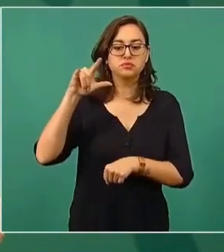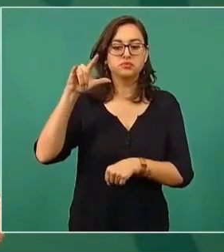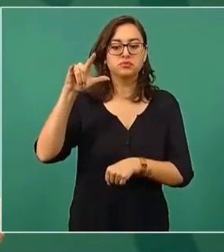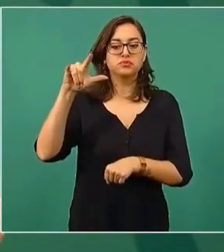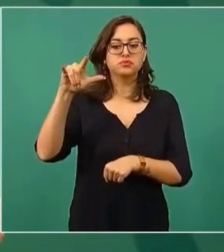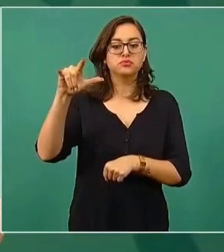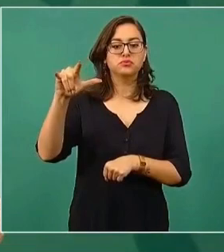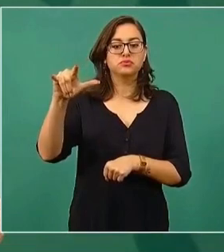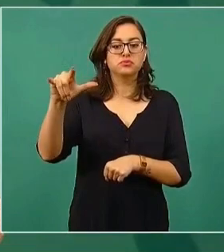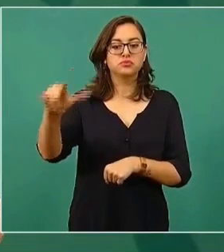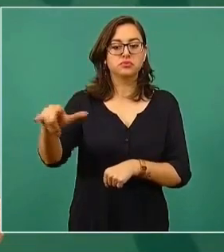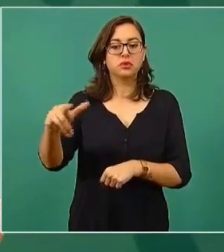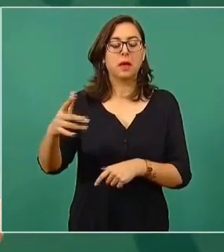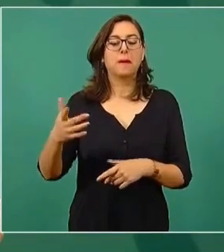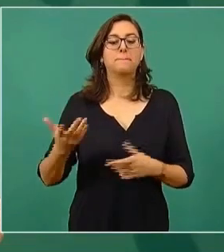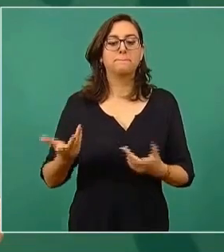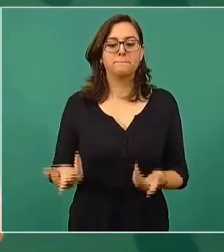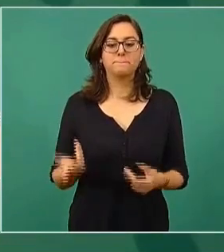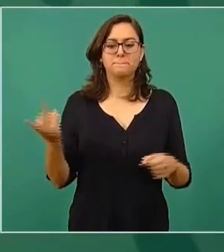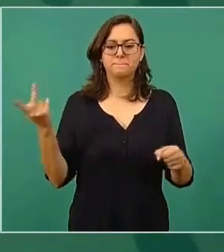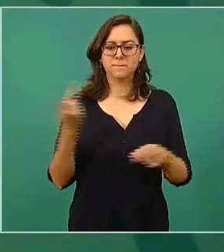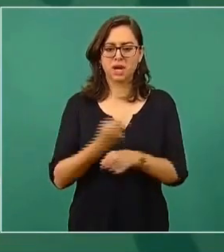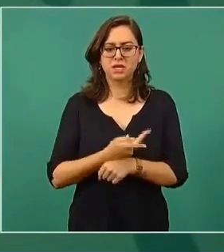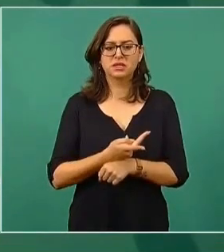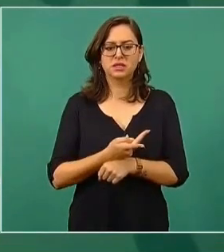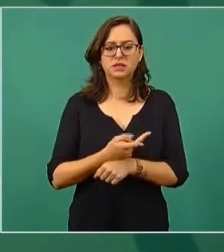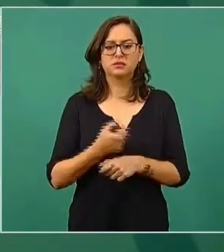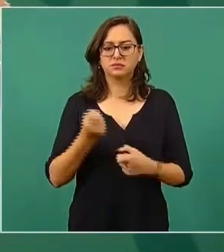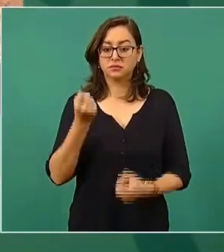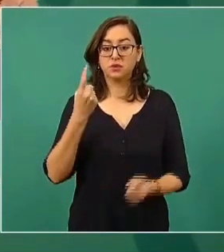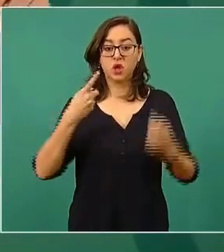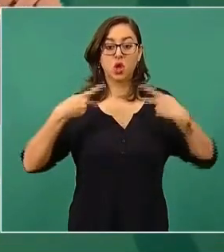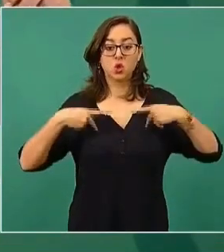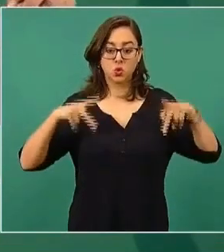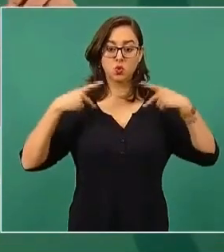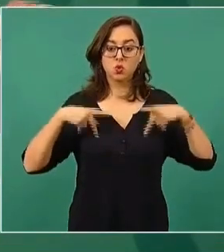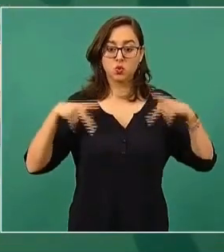algunos que ponen la cartera